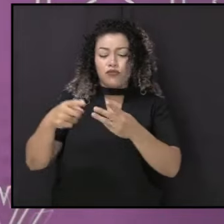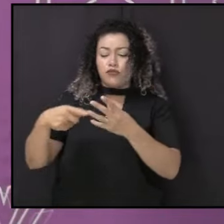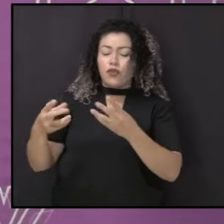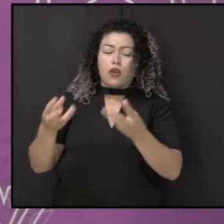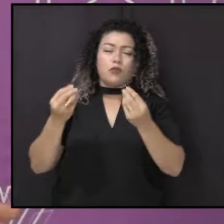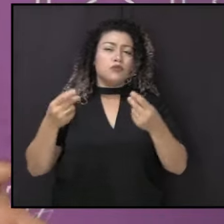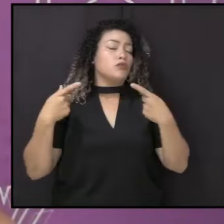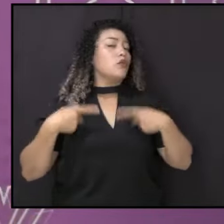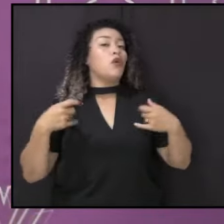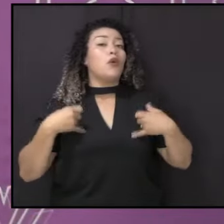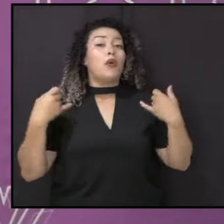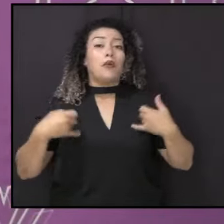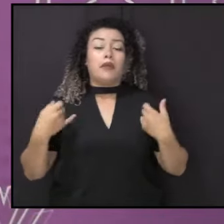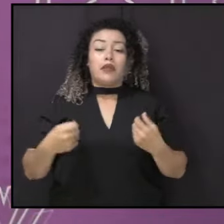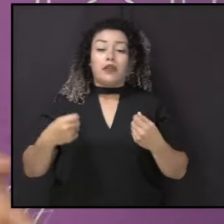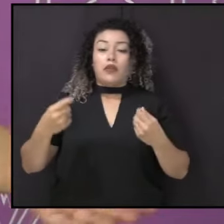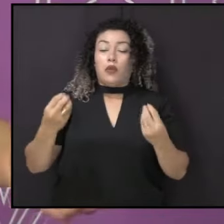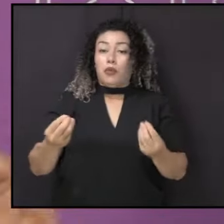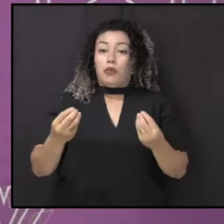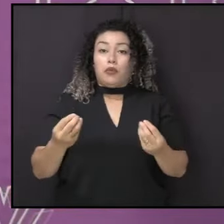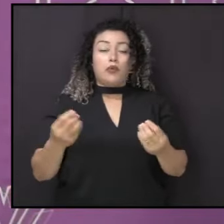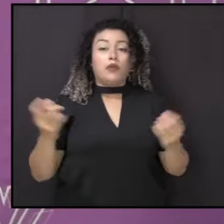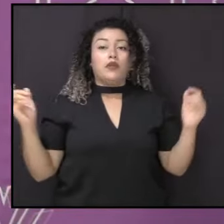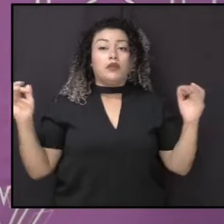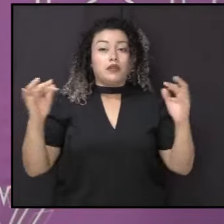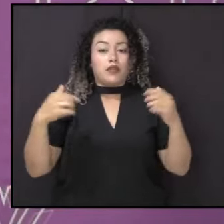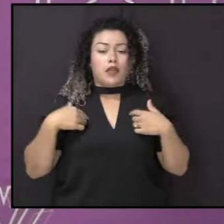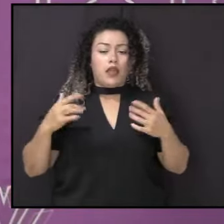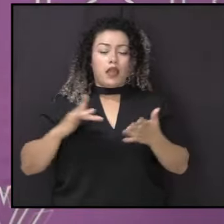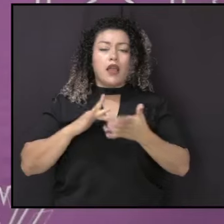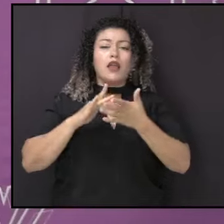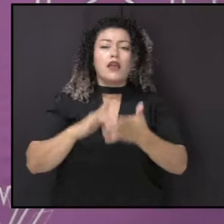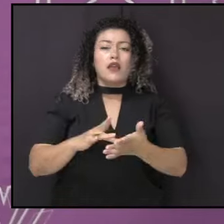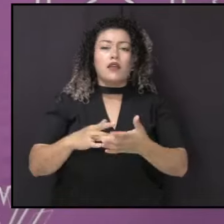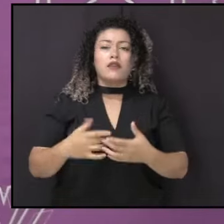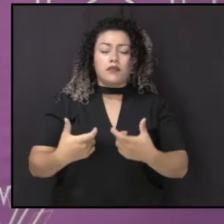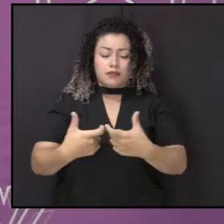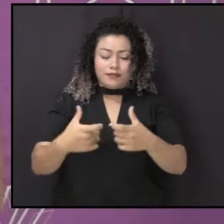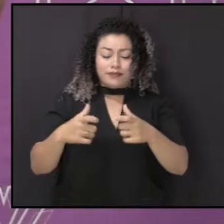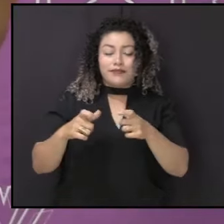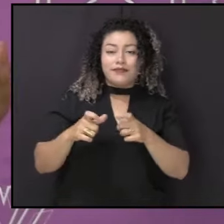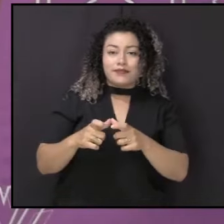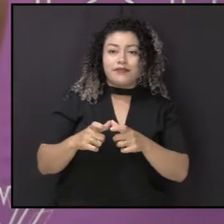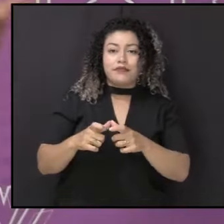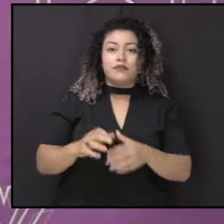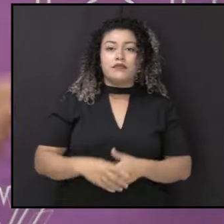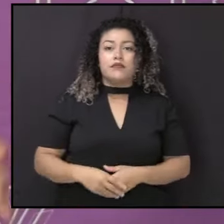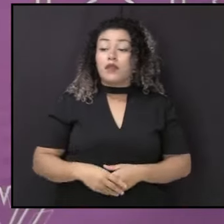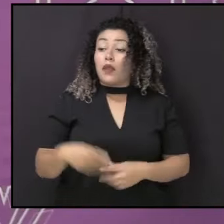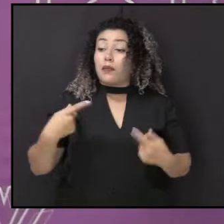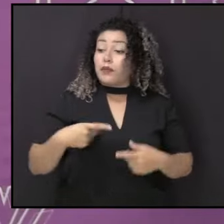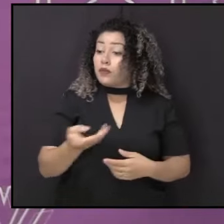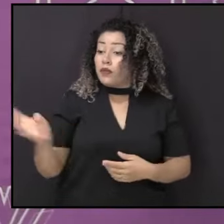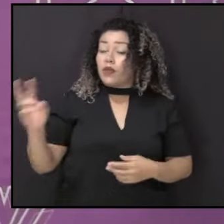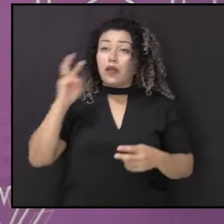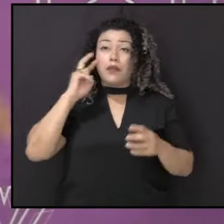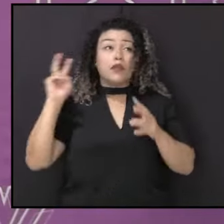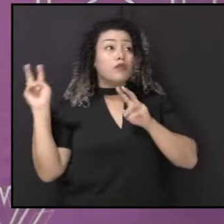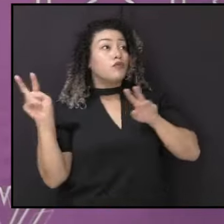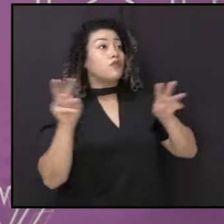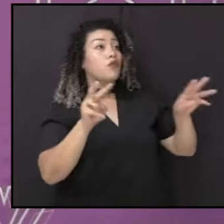de Sheila, de Ricardo, de Lupita, de toda la gente que trabaja en nuestro equipo y toda la gente que está allá afuera en la sociedad